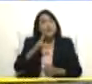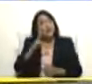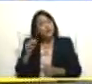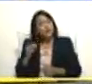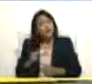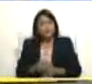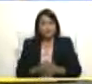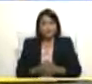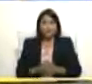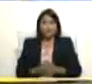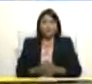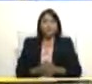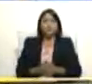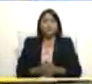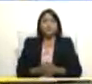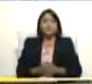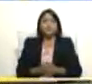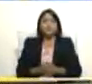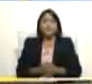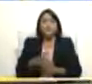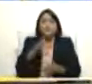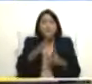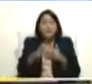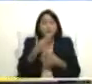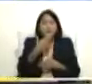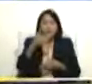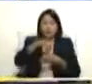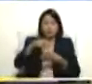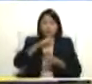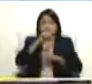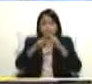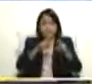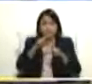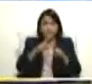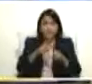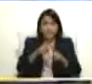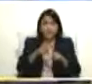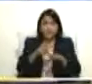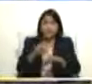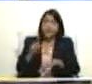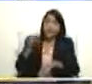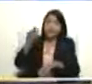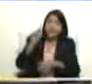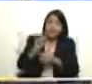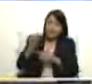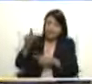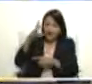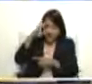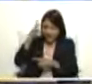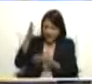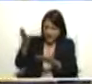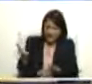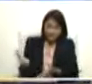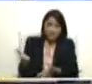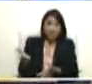Si fuera cierta la tesis de que un referéndum consultivo, doctora Delcy Rodríguez,